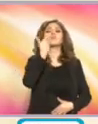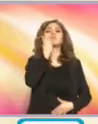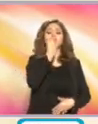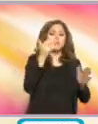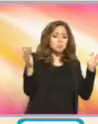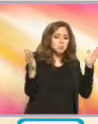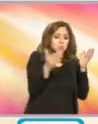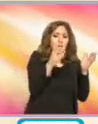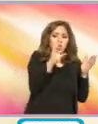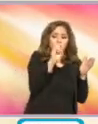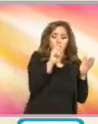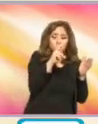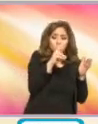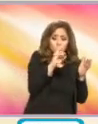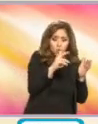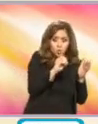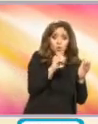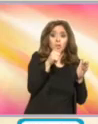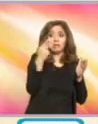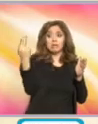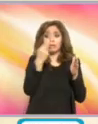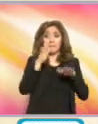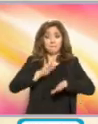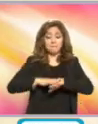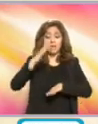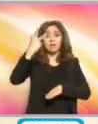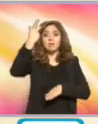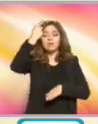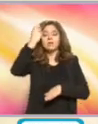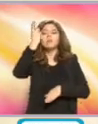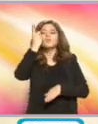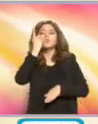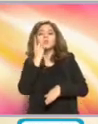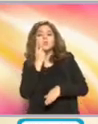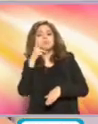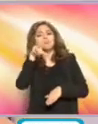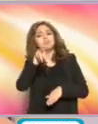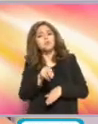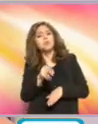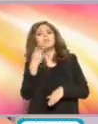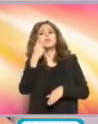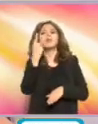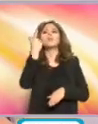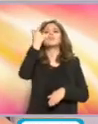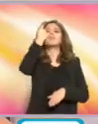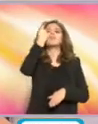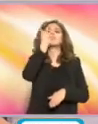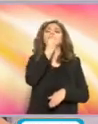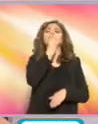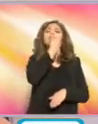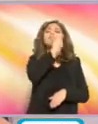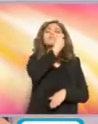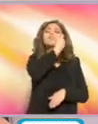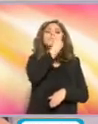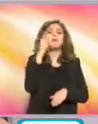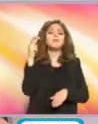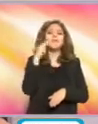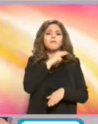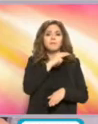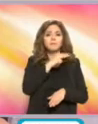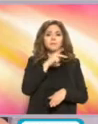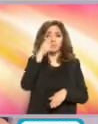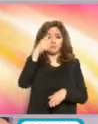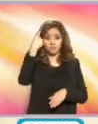pequeño quirófano, no es necesario una mayor anestesia. Y bueno, pues la recuperación también es rapidísima, es ambulatoria. ¿Te quedan